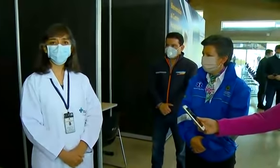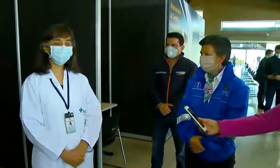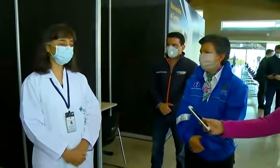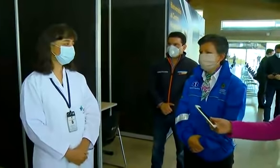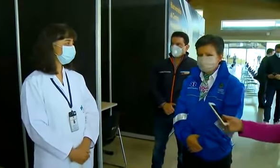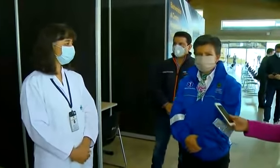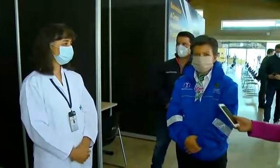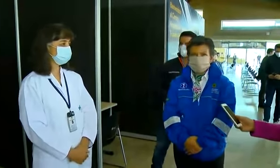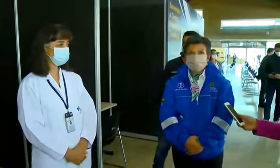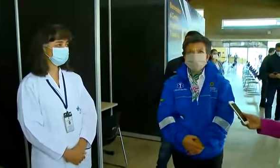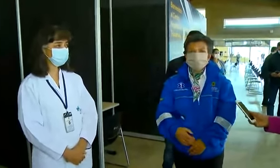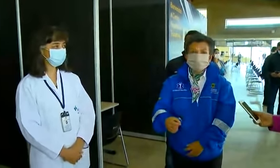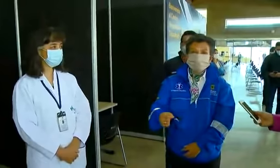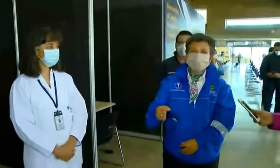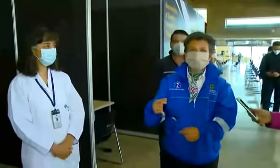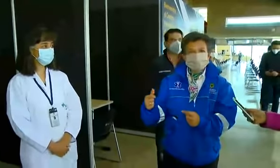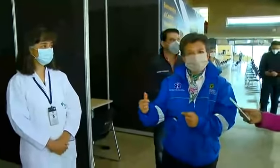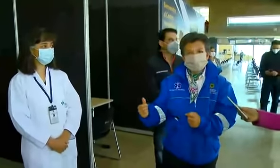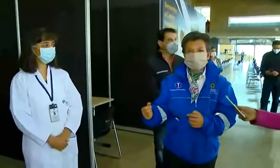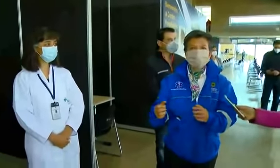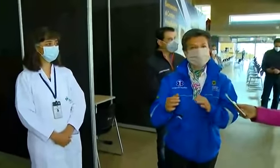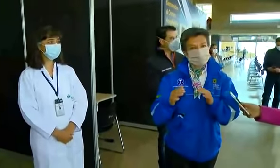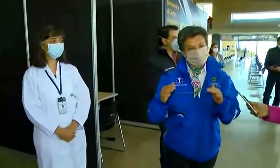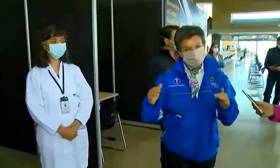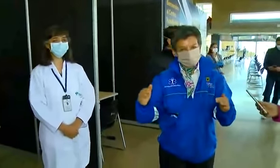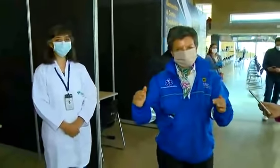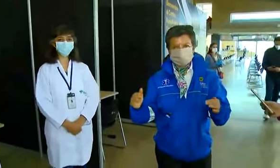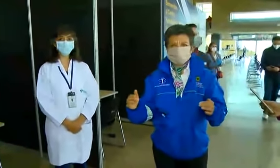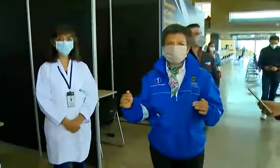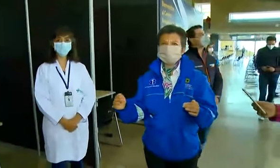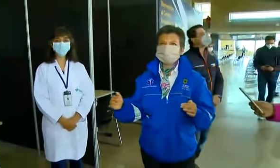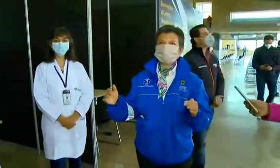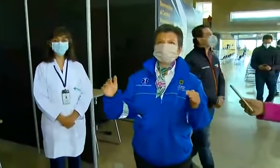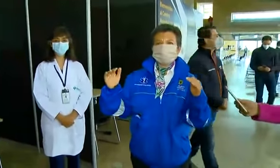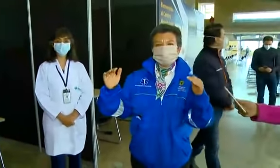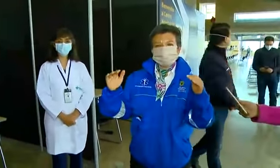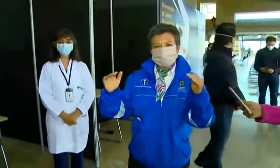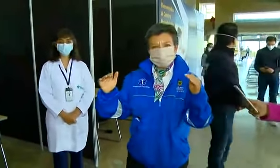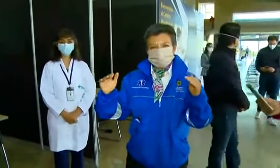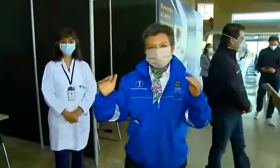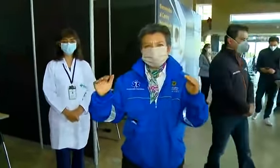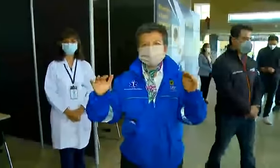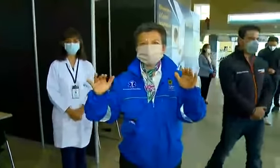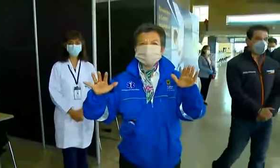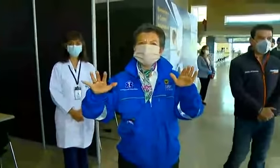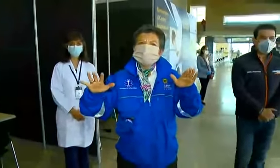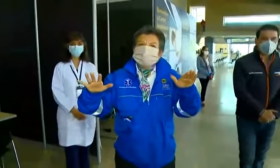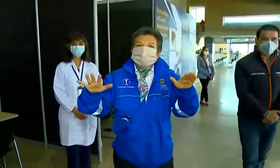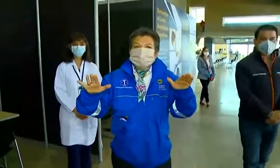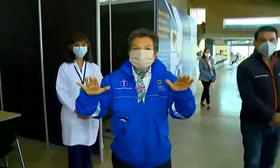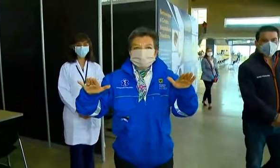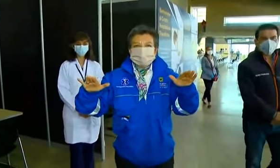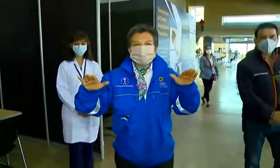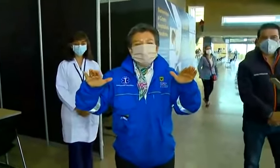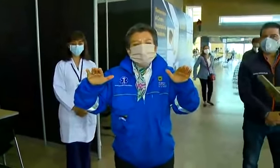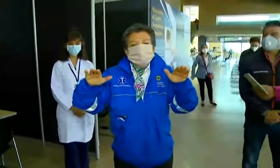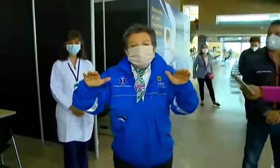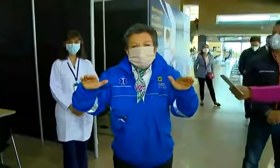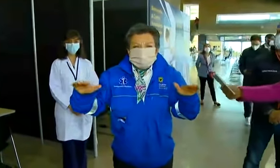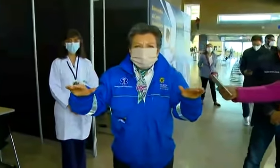ellos. Esto es porque en este hospital, como en todos los hospitales, tenemos ahorita mucho control de que